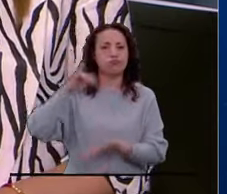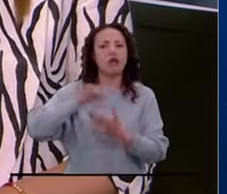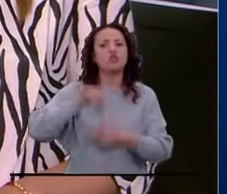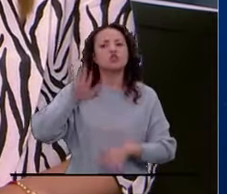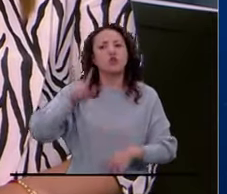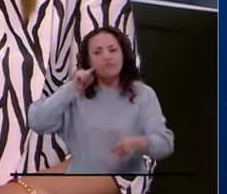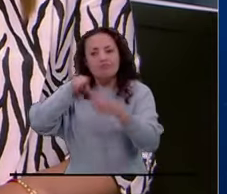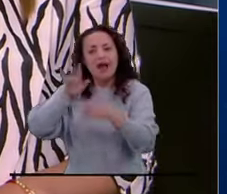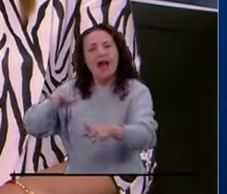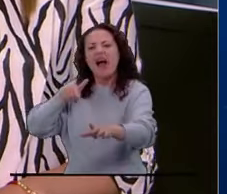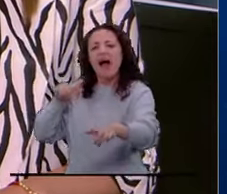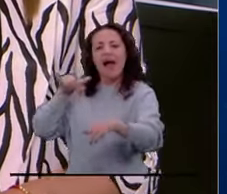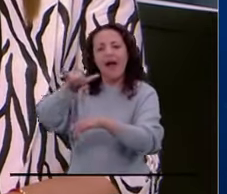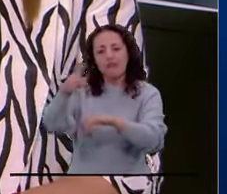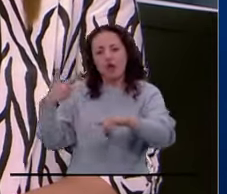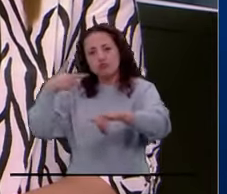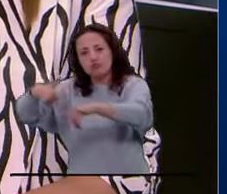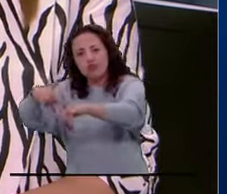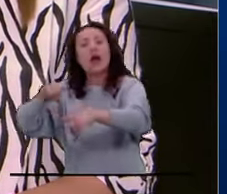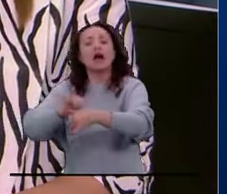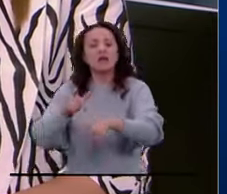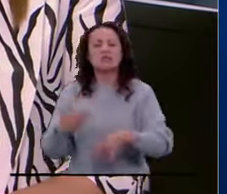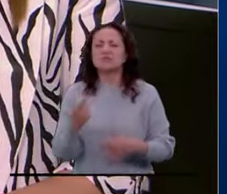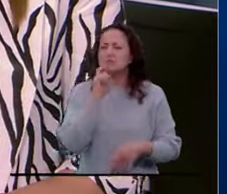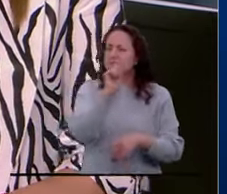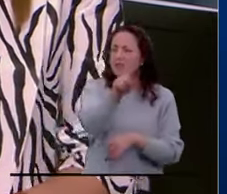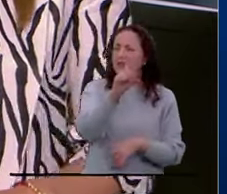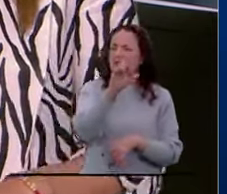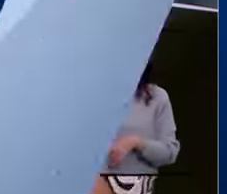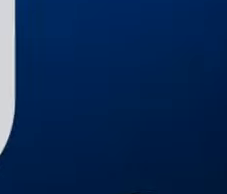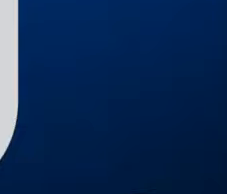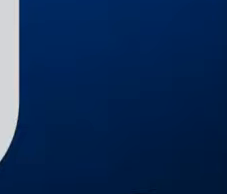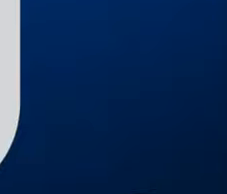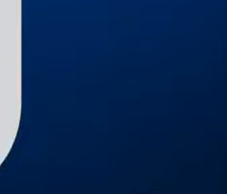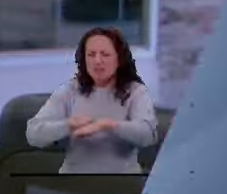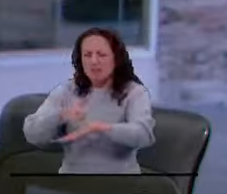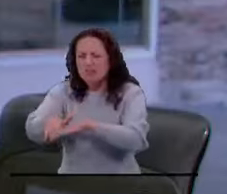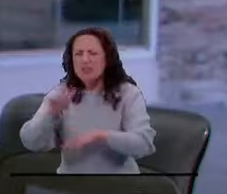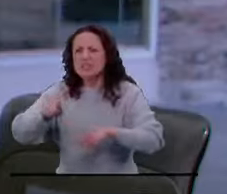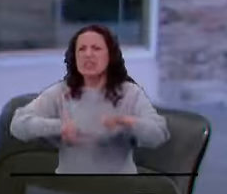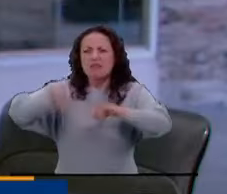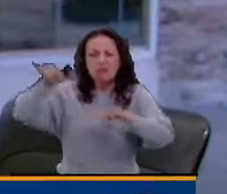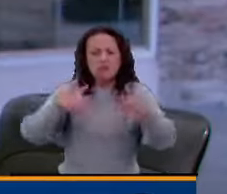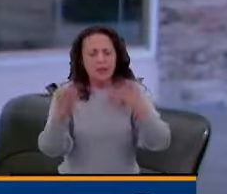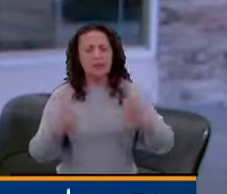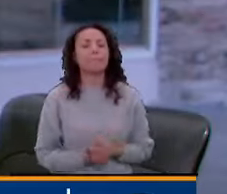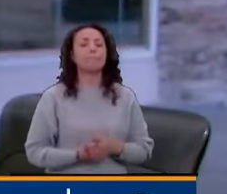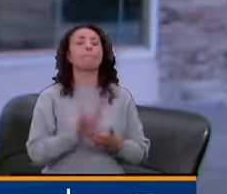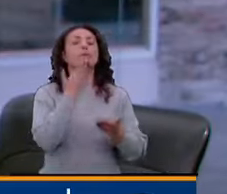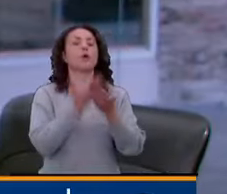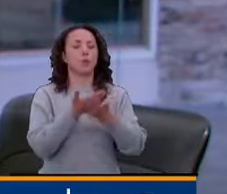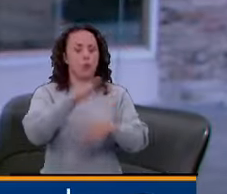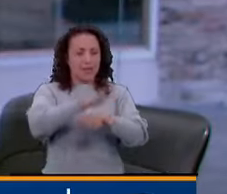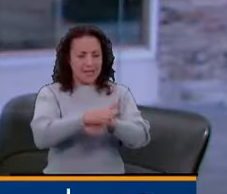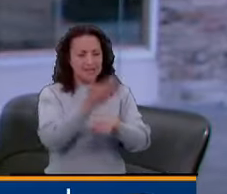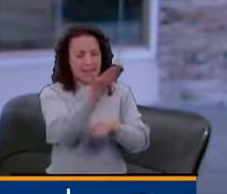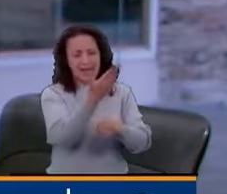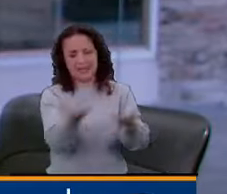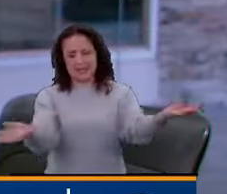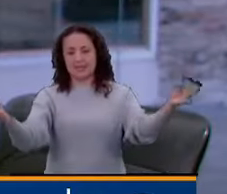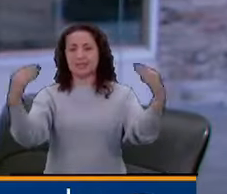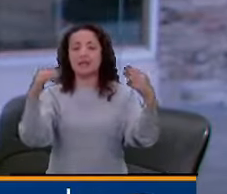situación y cuáles han sido las consecuencias para la operación aérea? Alejandra y televidentes, buenas tardes. A través de un comunicado, la